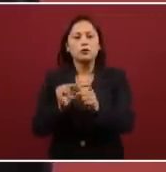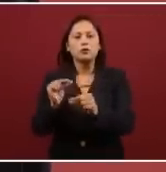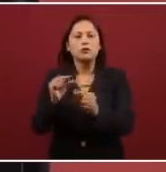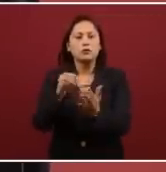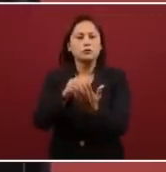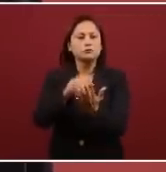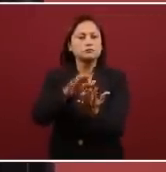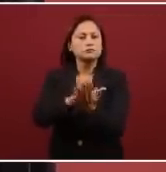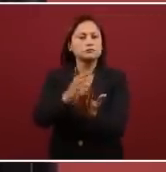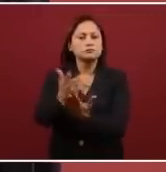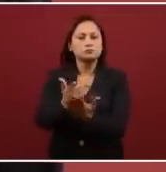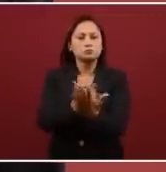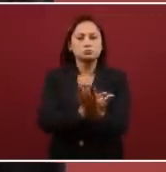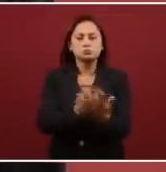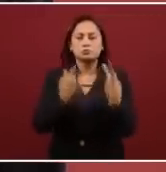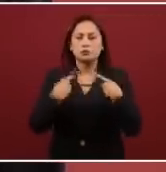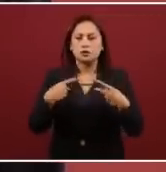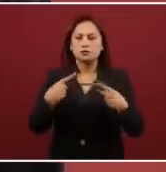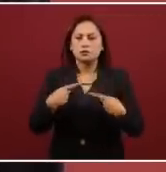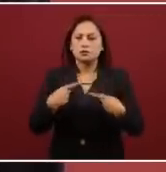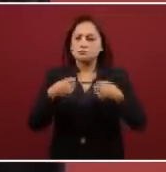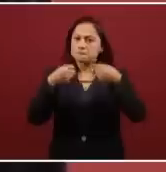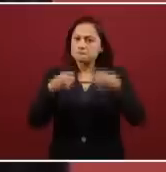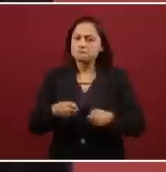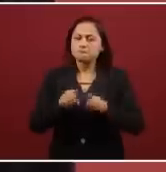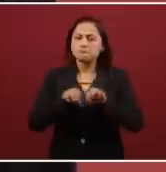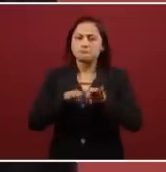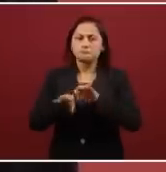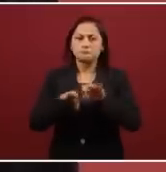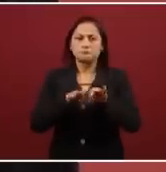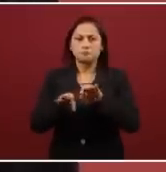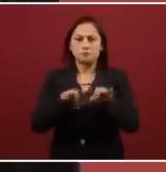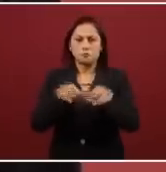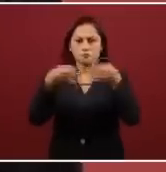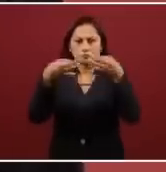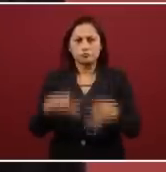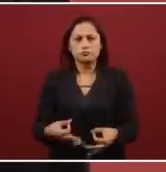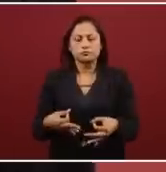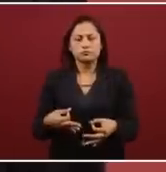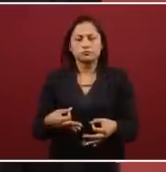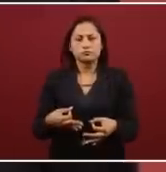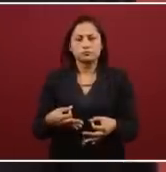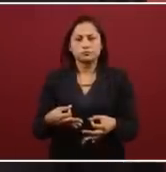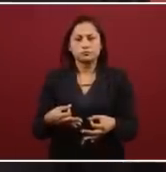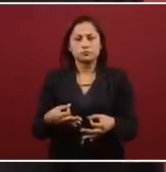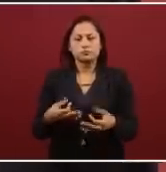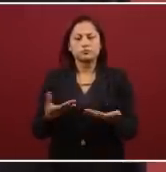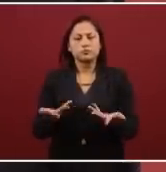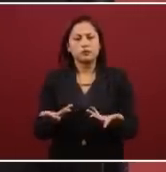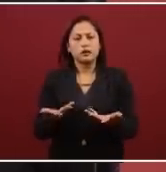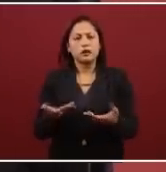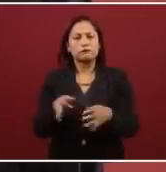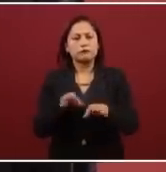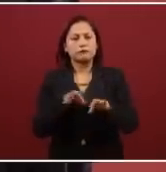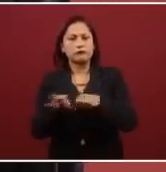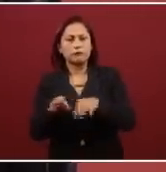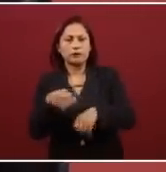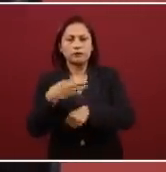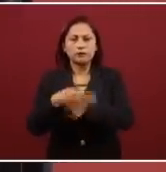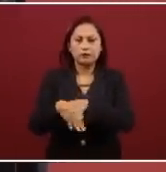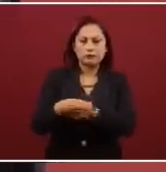la situación laboral, que no haya trabajadores eventuales o de